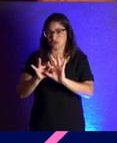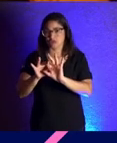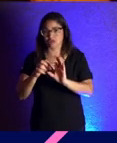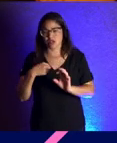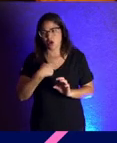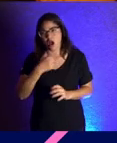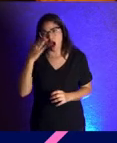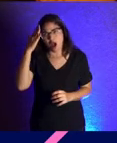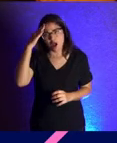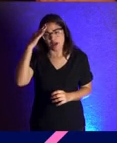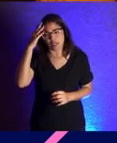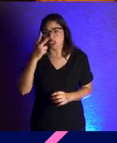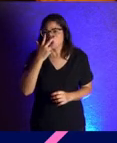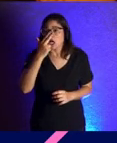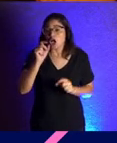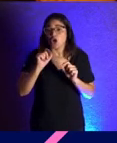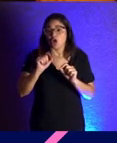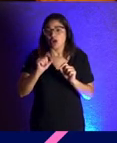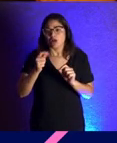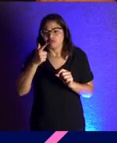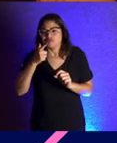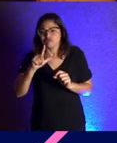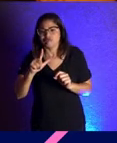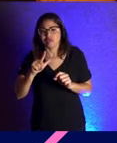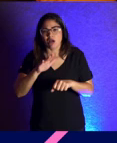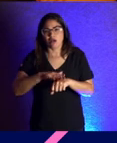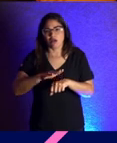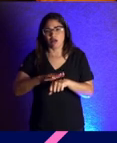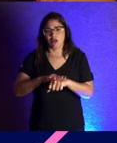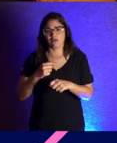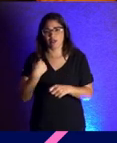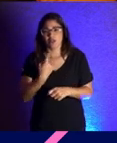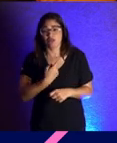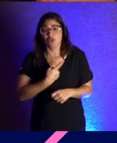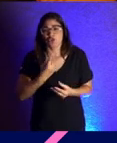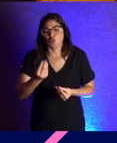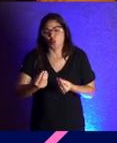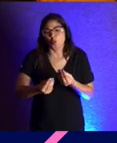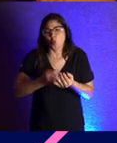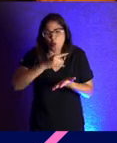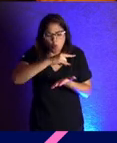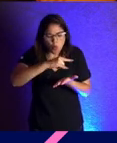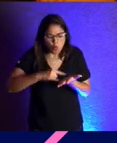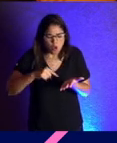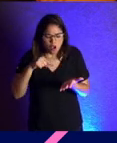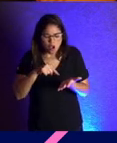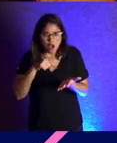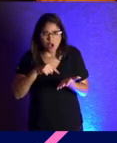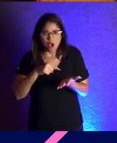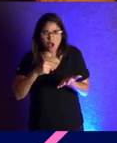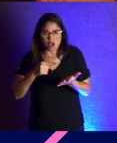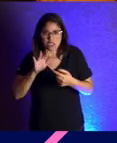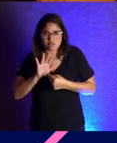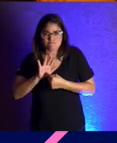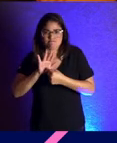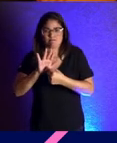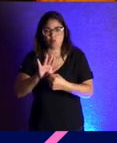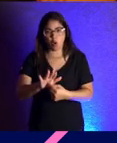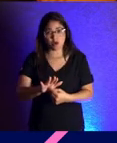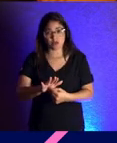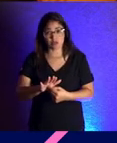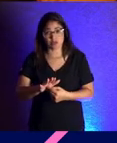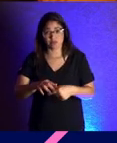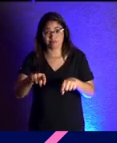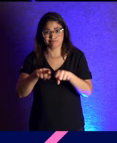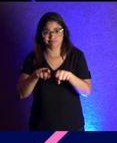interesados. Lo importante primero es cómo documentamos este fenómeno y cómo tenemos acceso a información que sea más detallada para poder intentar